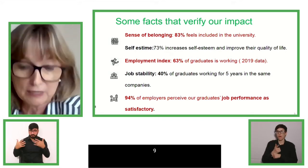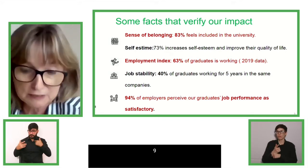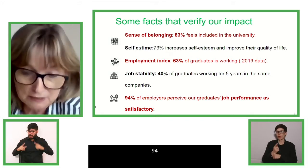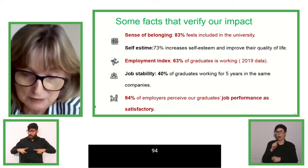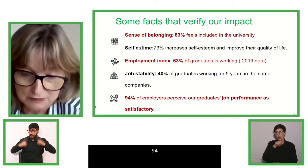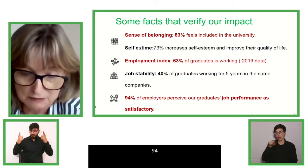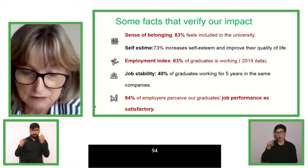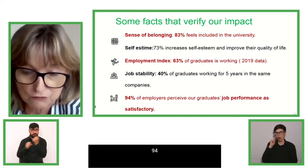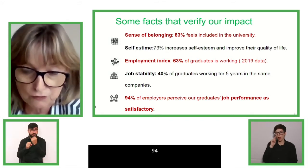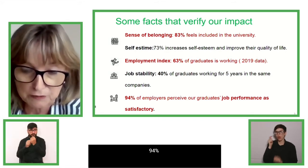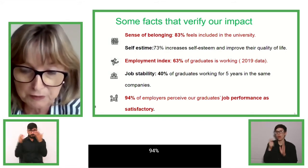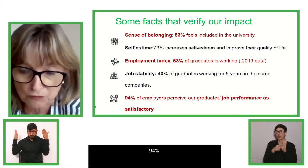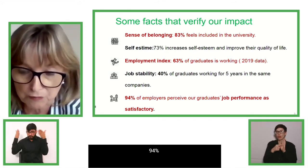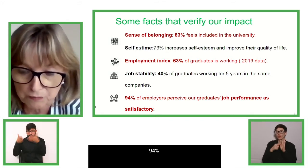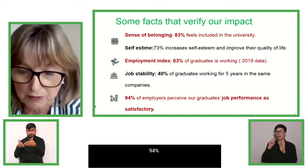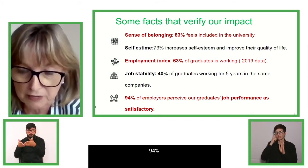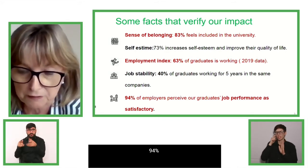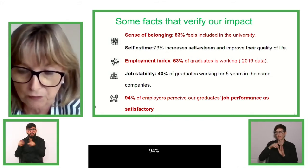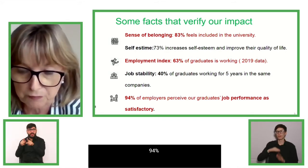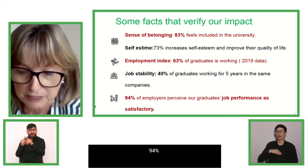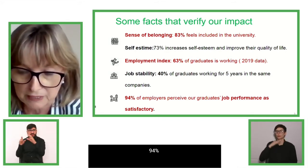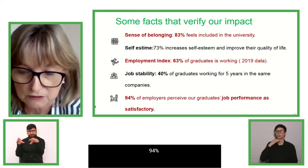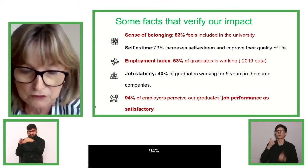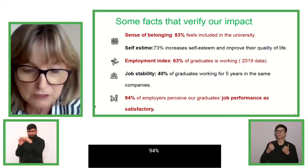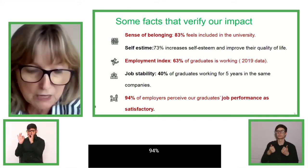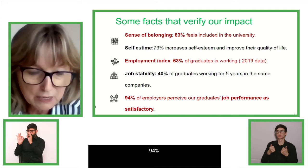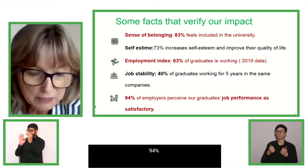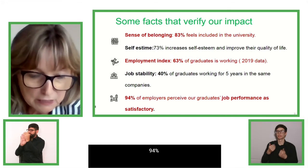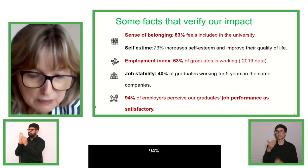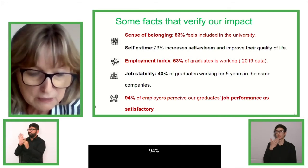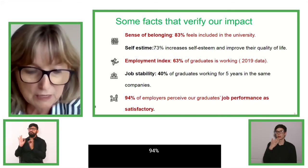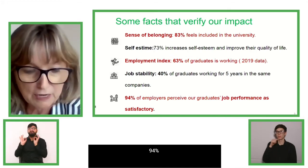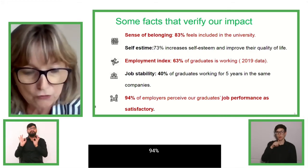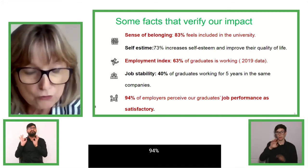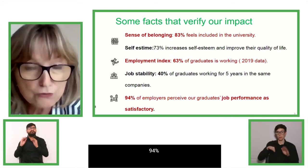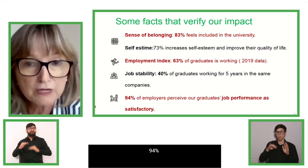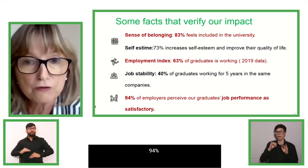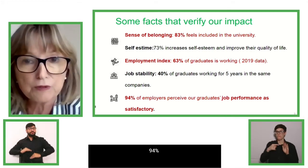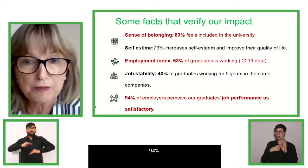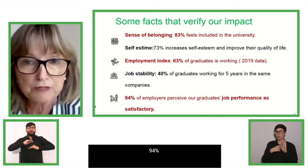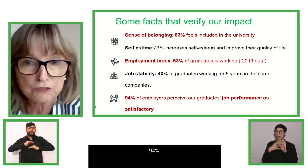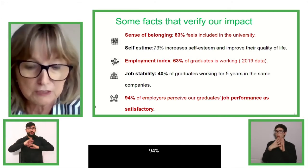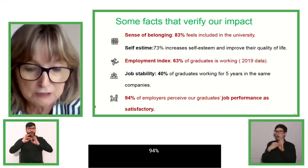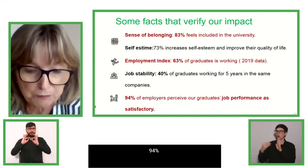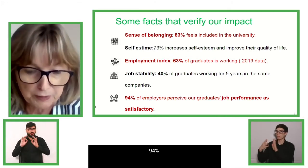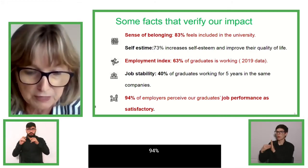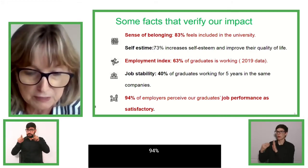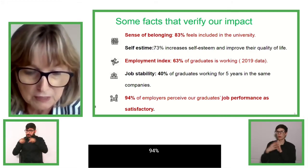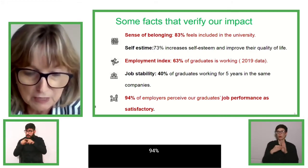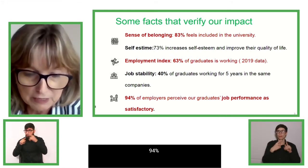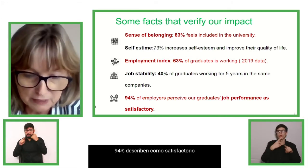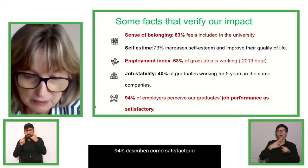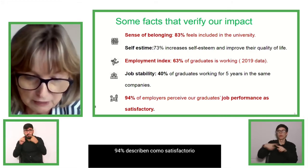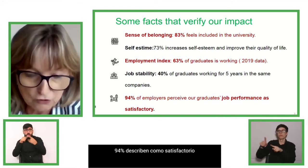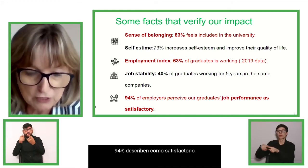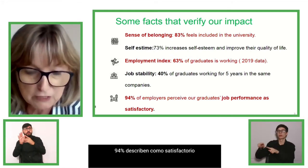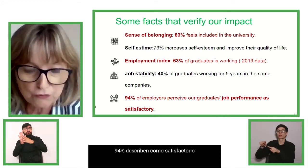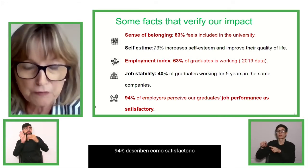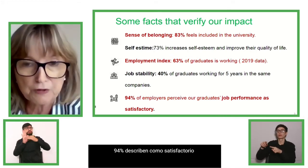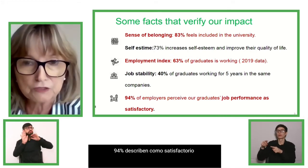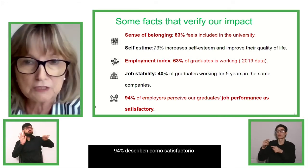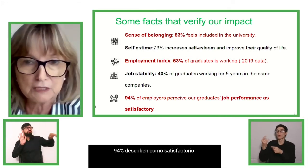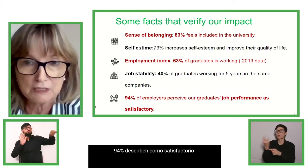Y también el modelo ha sido replicado muy exitosamente en La Coruña, en la Universidad